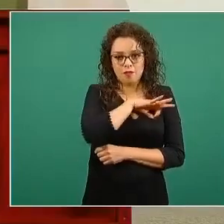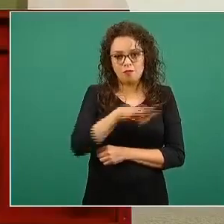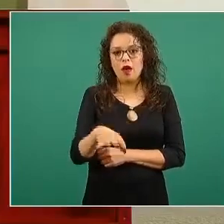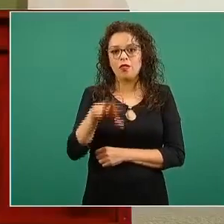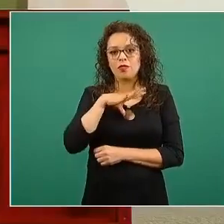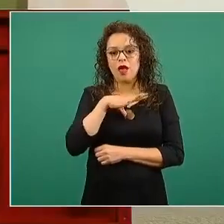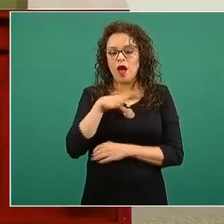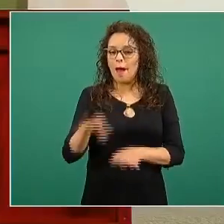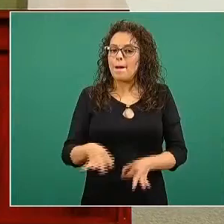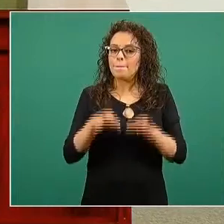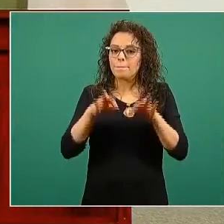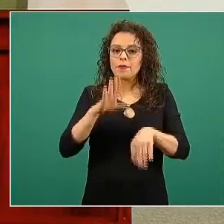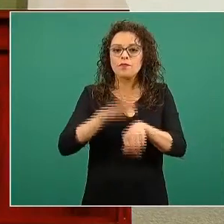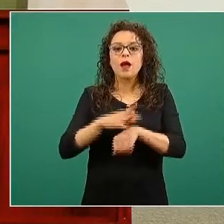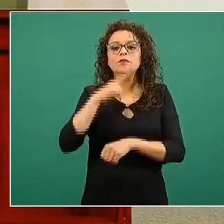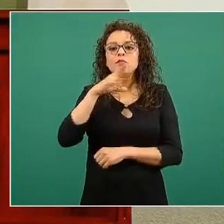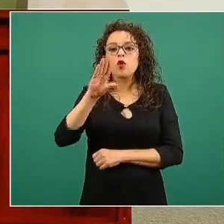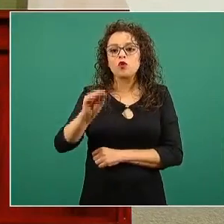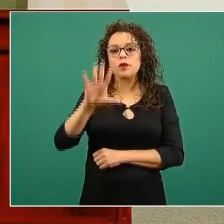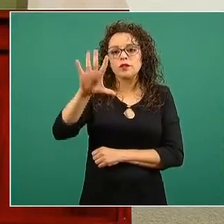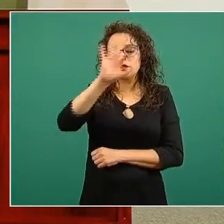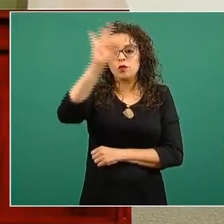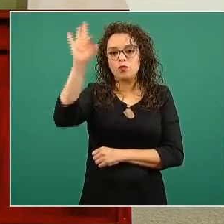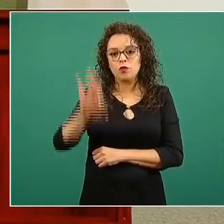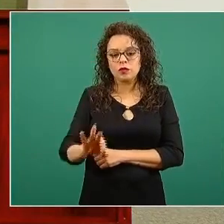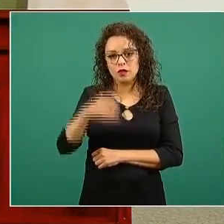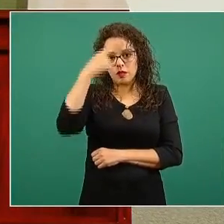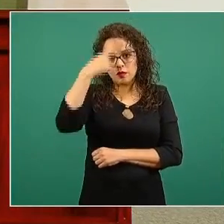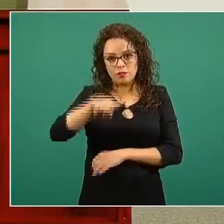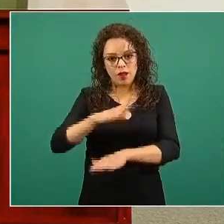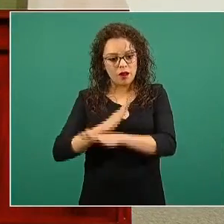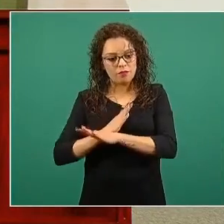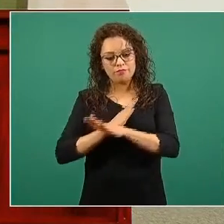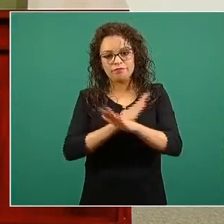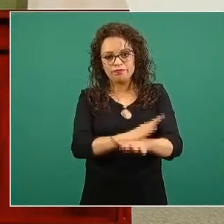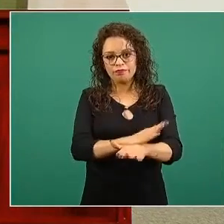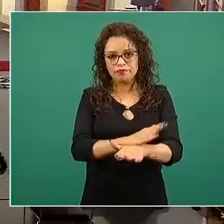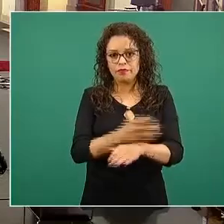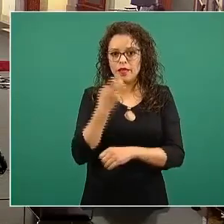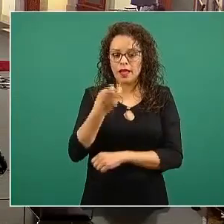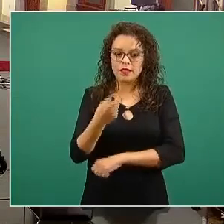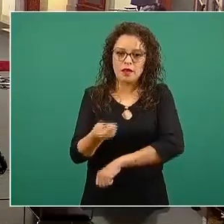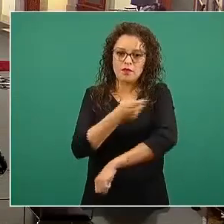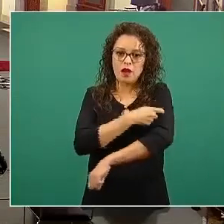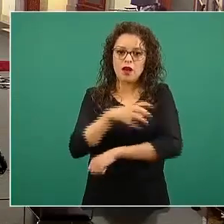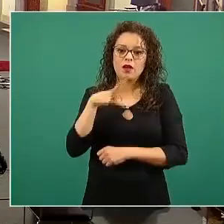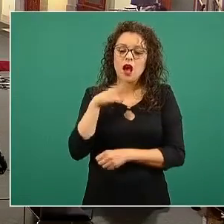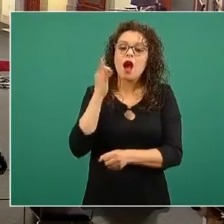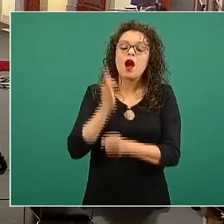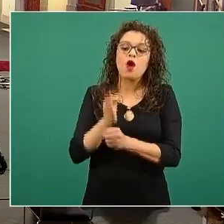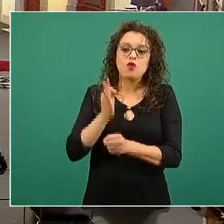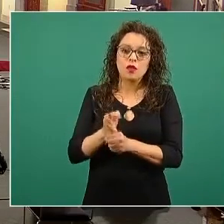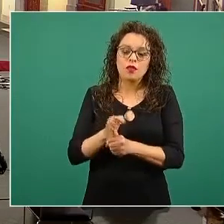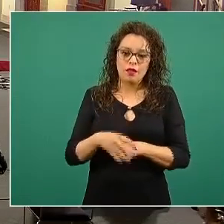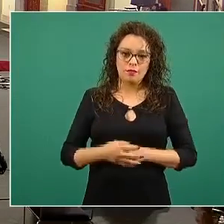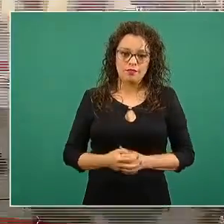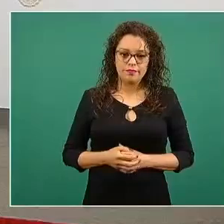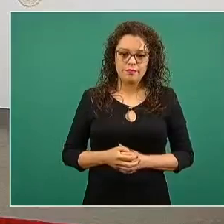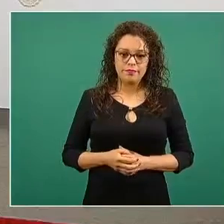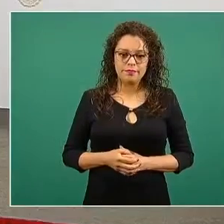que se espera de este 95% de eficacia para efectos de la vacuna que actualmente tenemos,